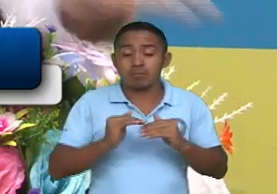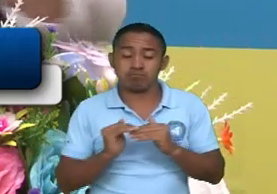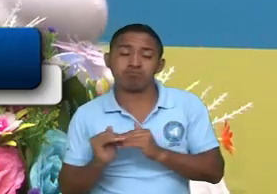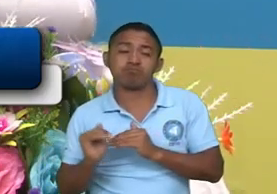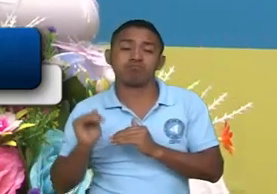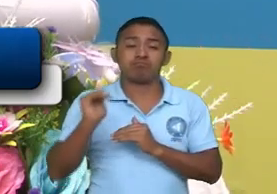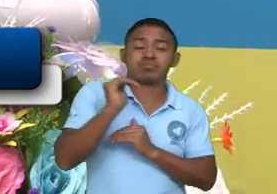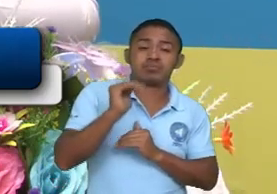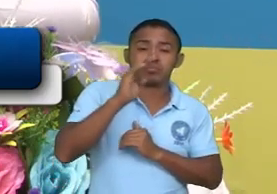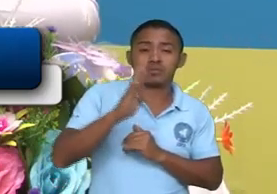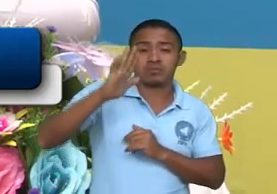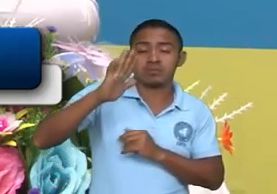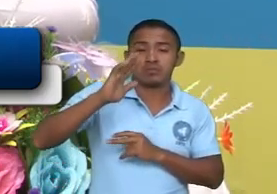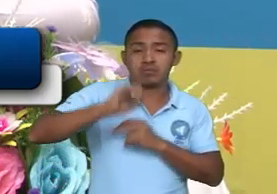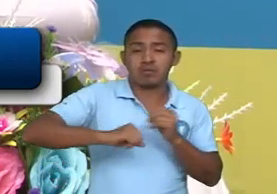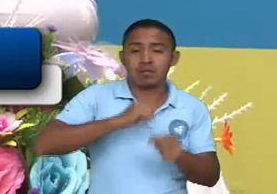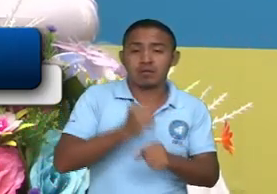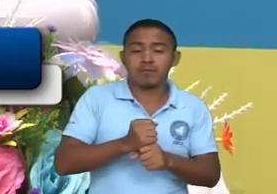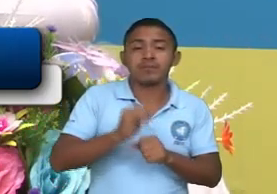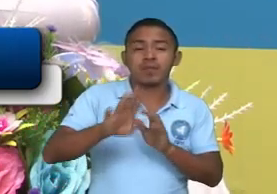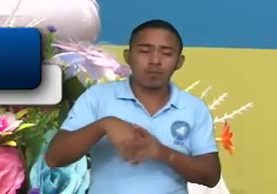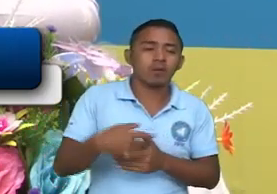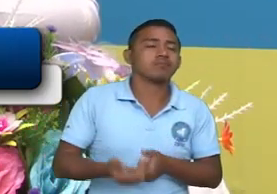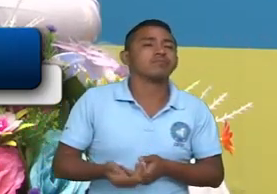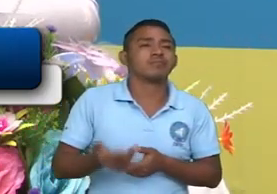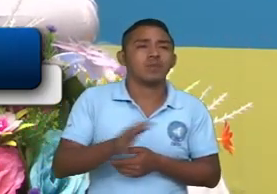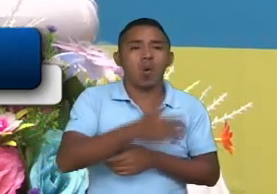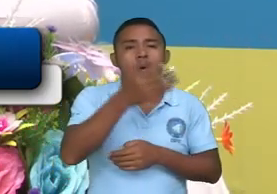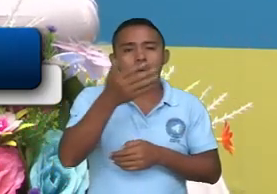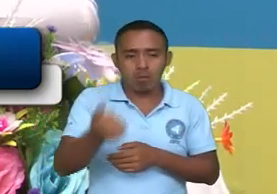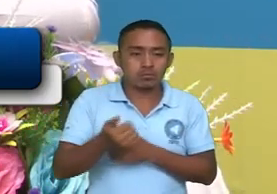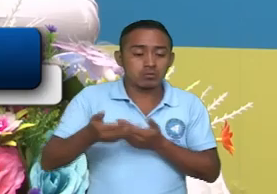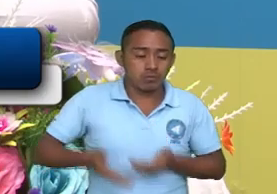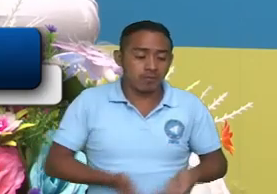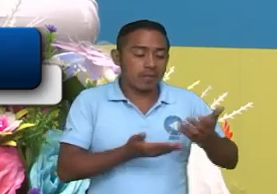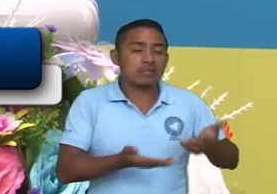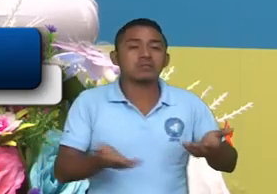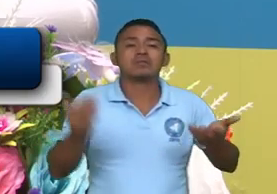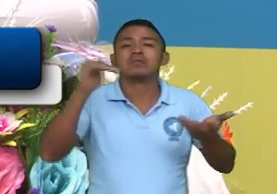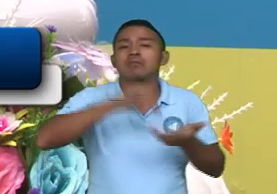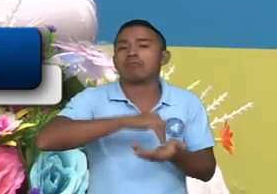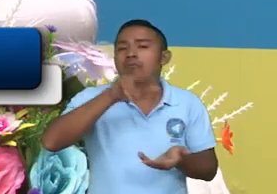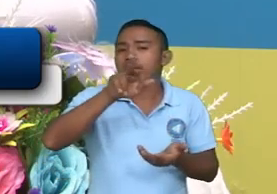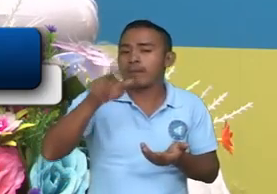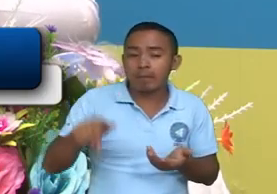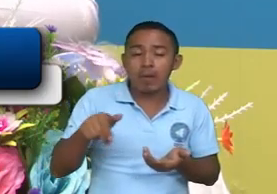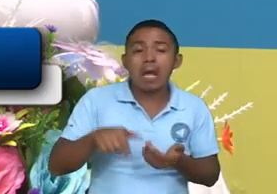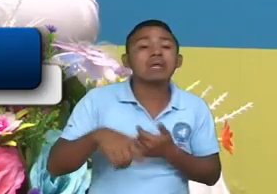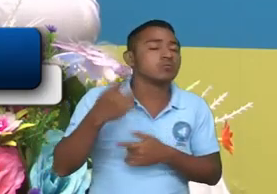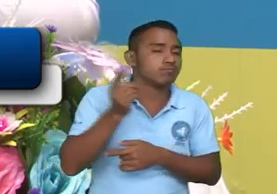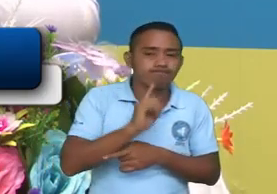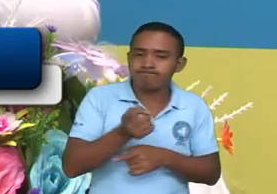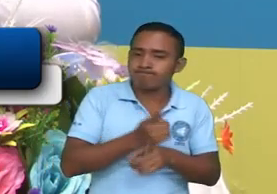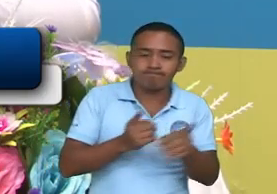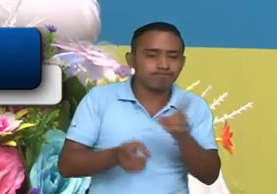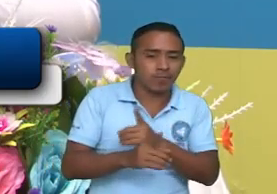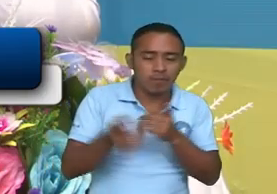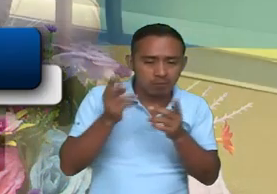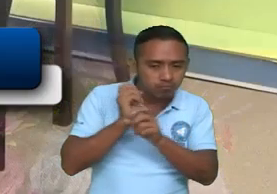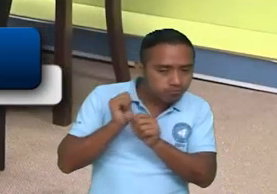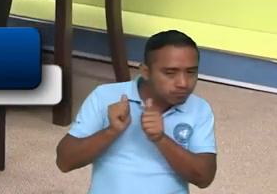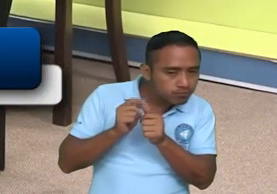que uno de los factores de riesgo que habíamos mencionado es que los papás de un niño que ya tuvo muerte súbita del